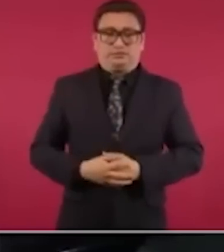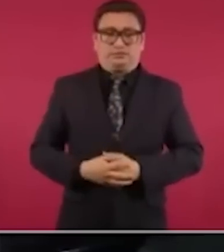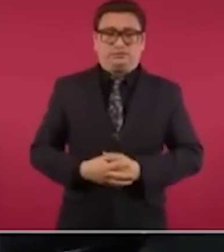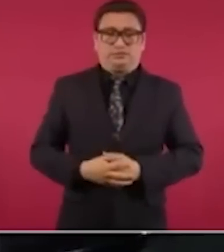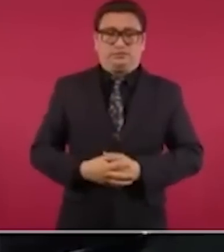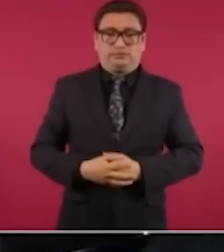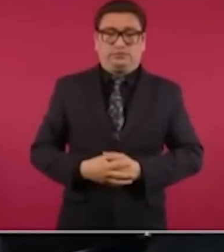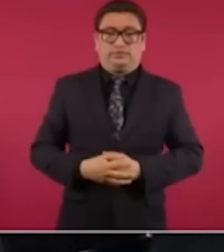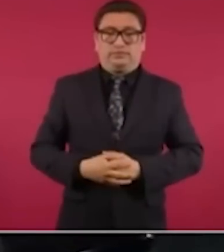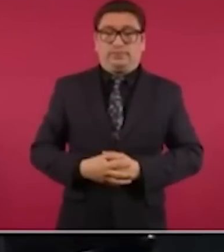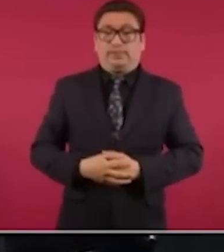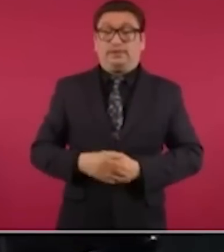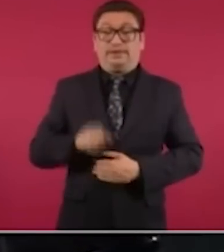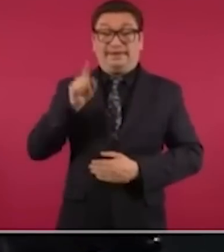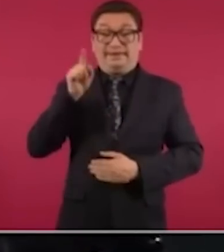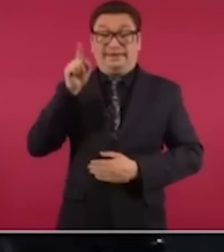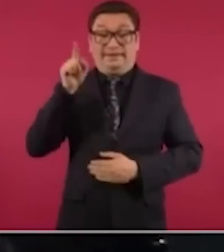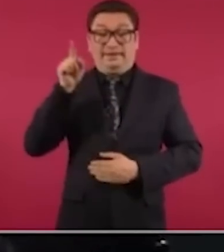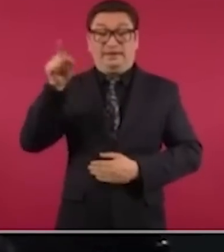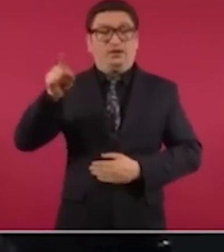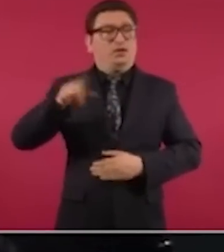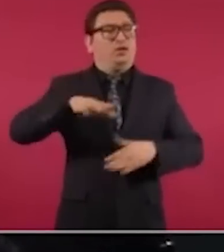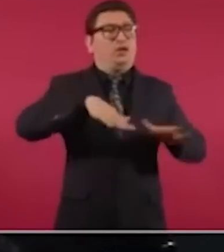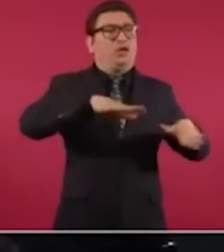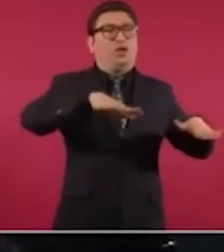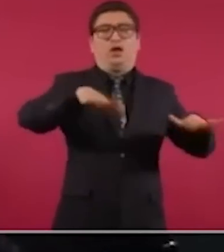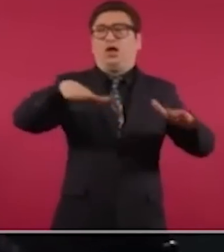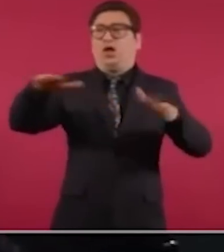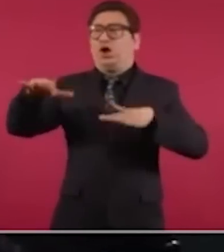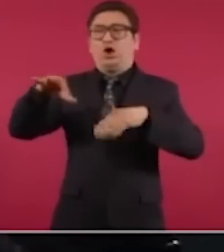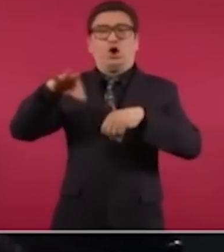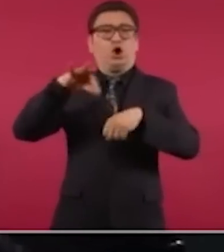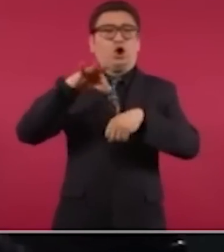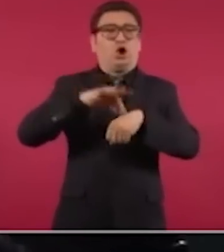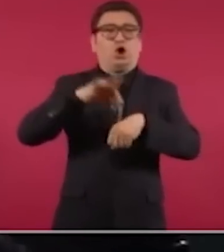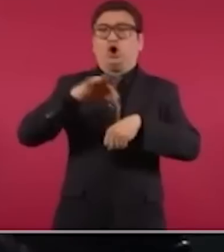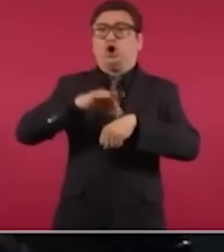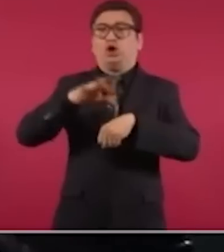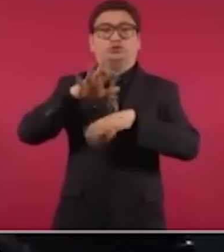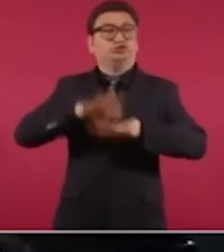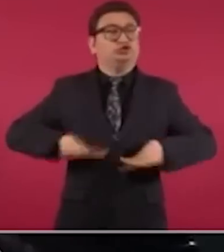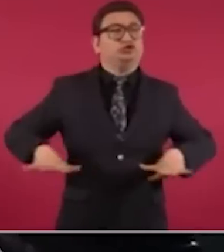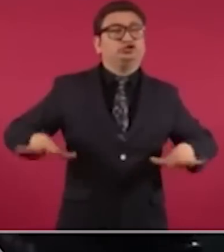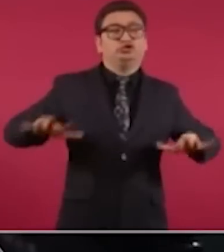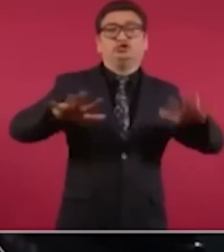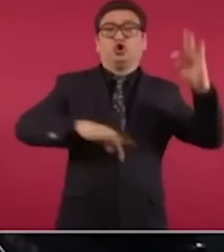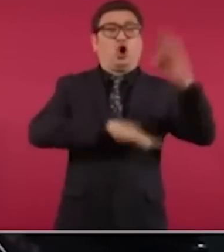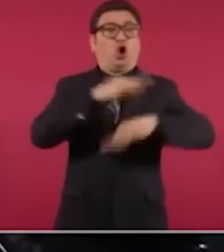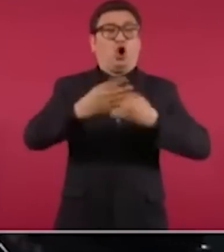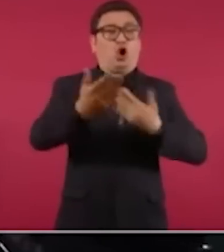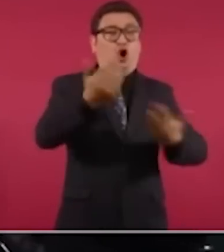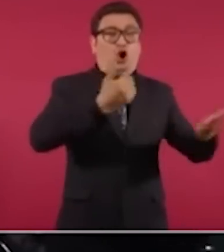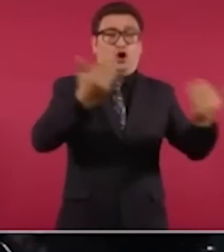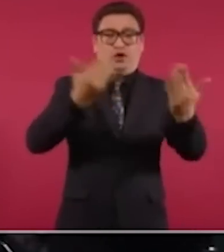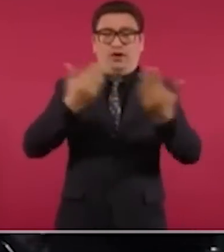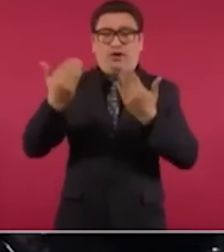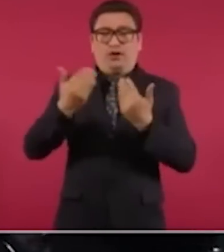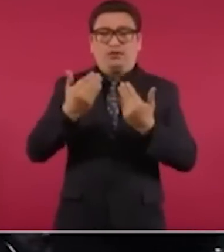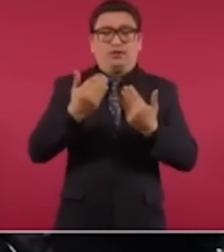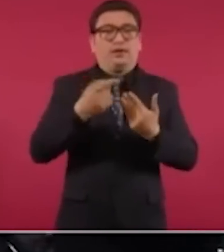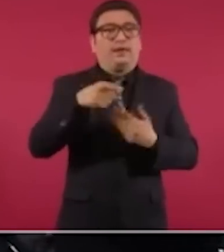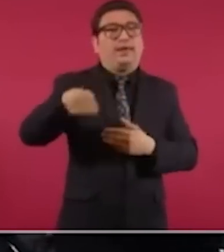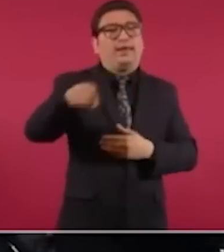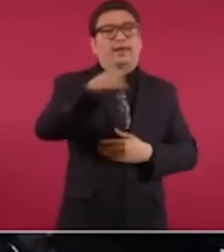reunió a los mejores médicos de todo el Imperio que le